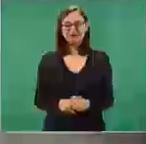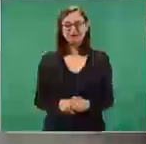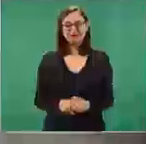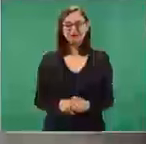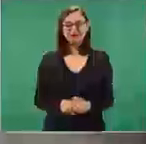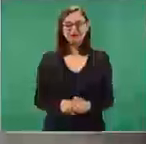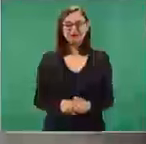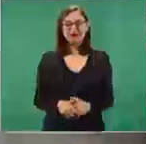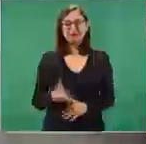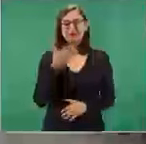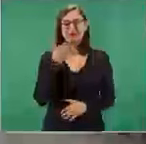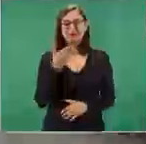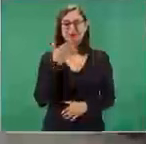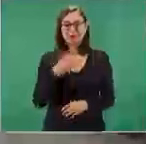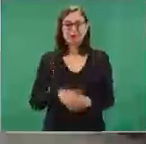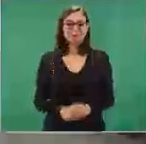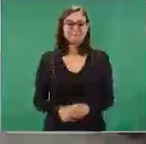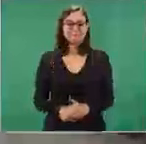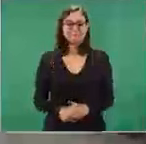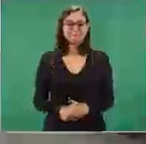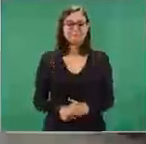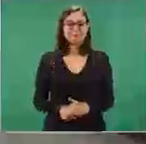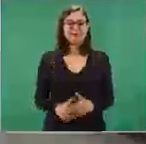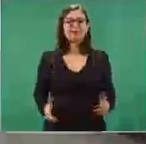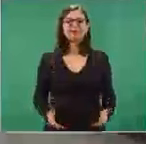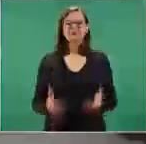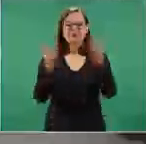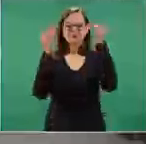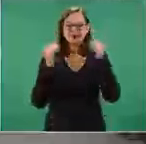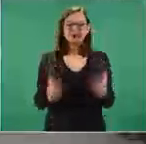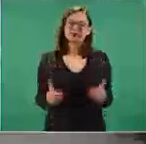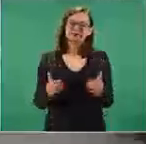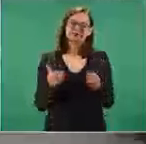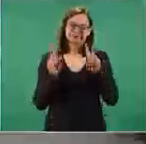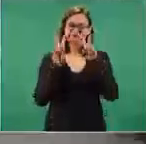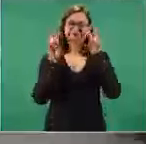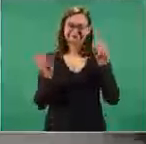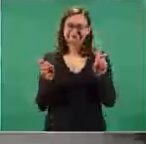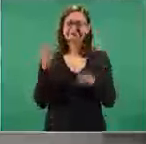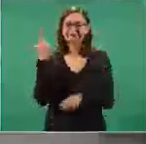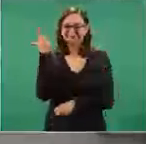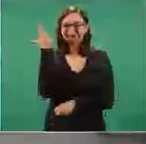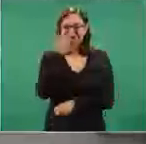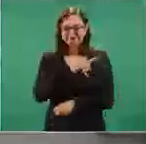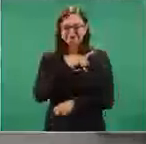Muy bien, entonces vamos ahora a la parte fea.